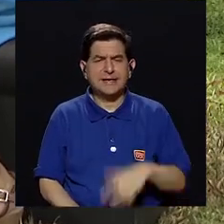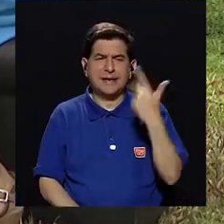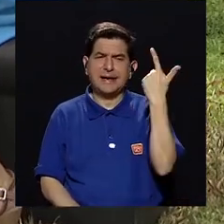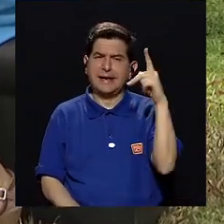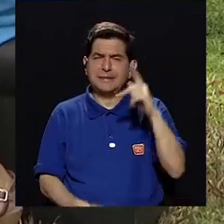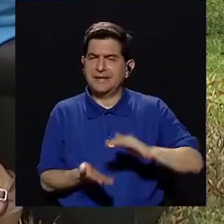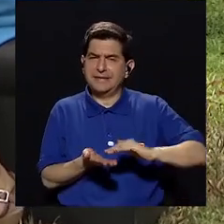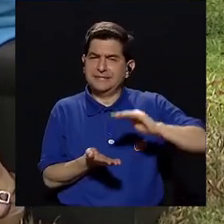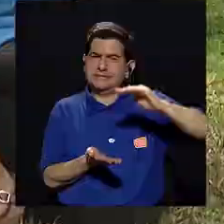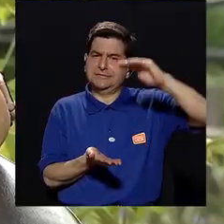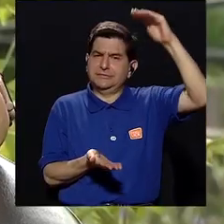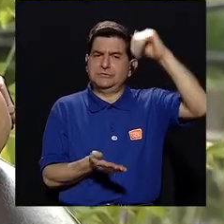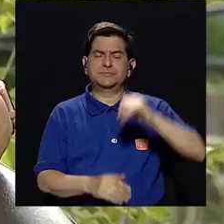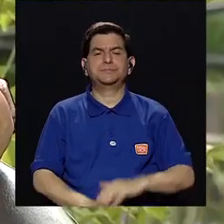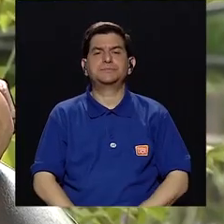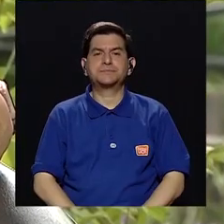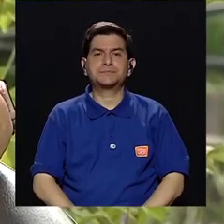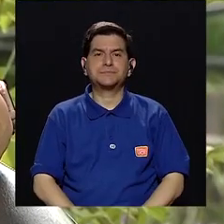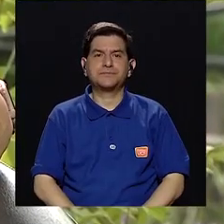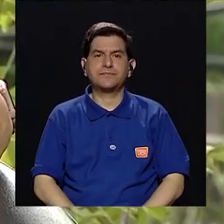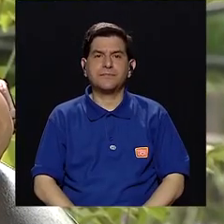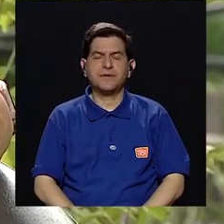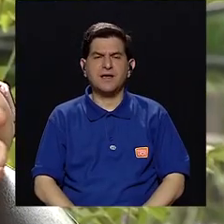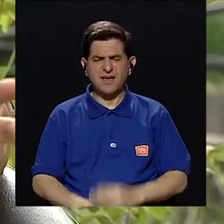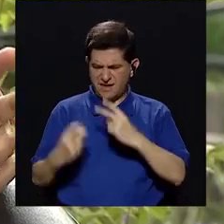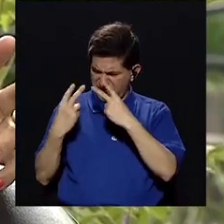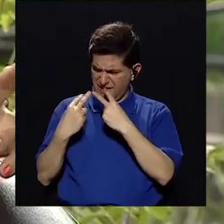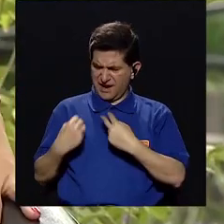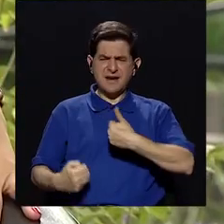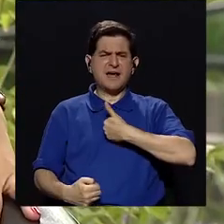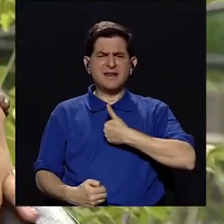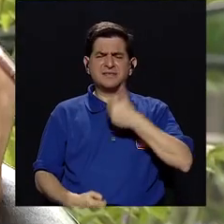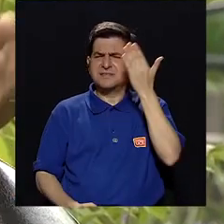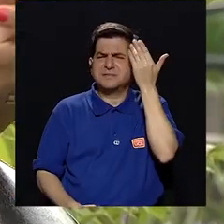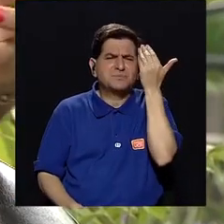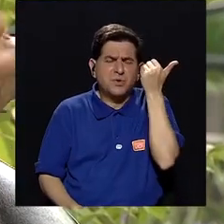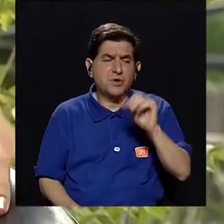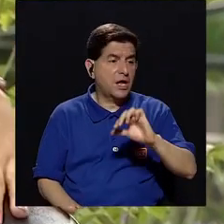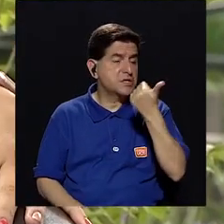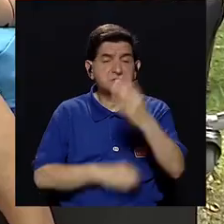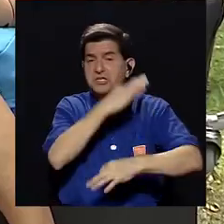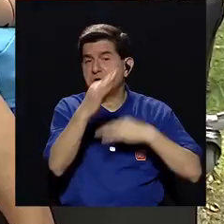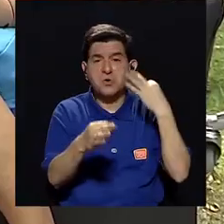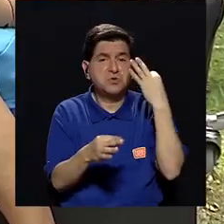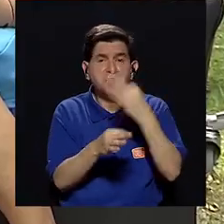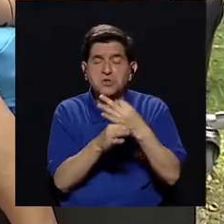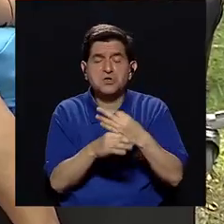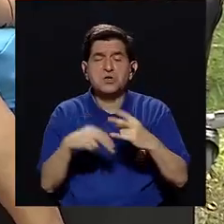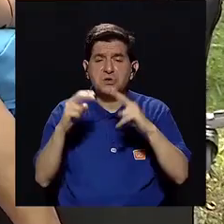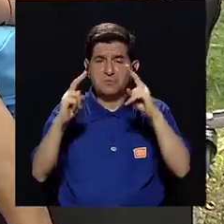sí porque hacerse autoexamen si hay otros exámenes que tiene